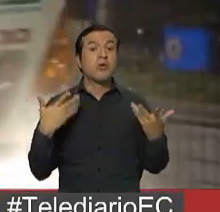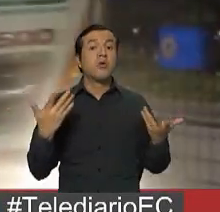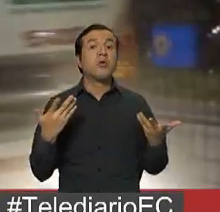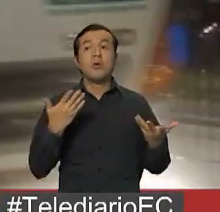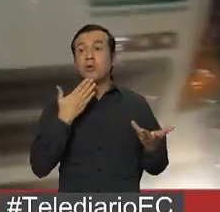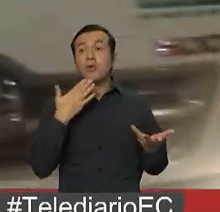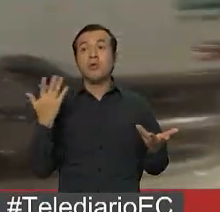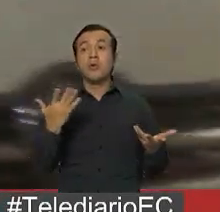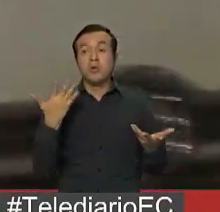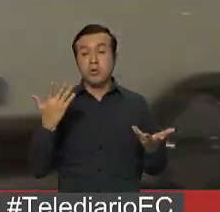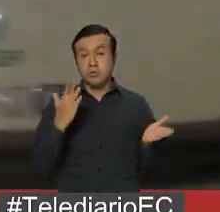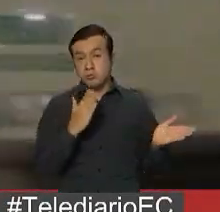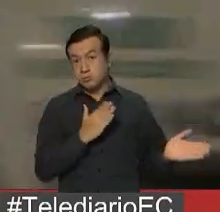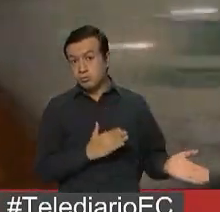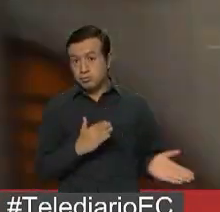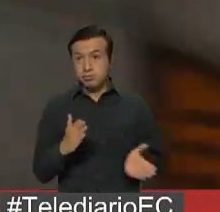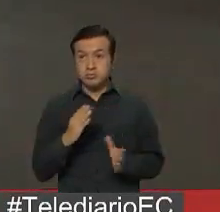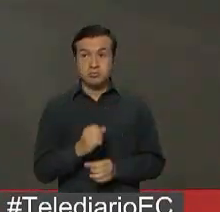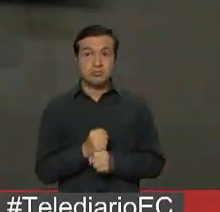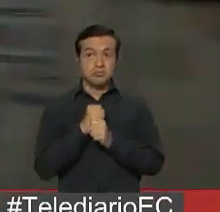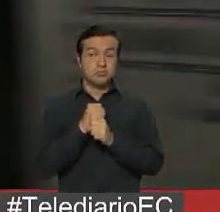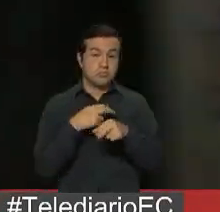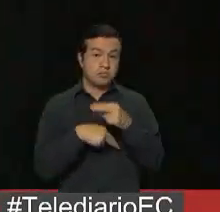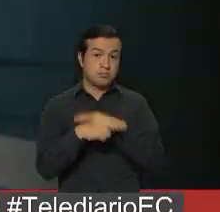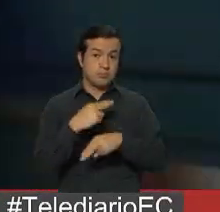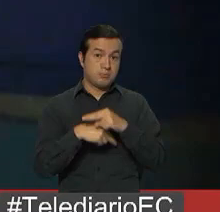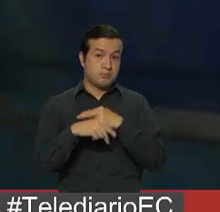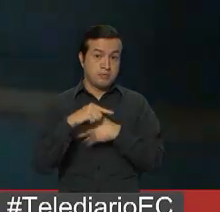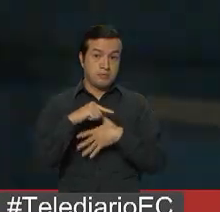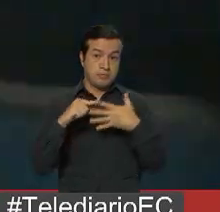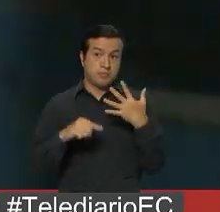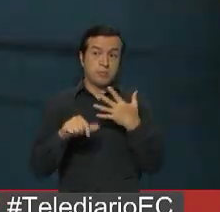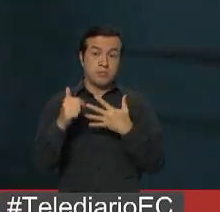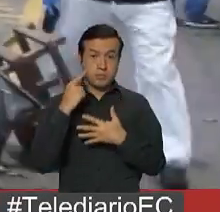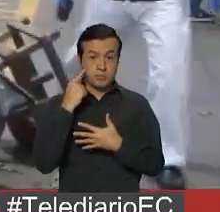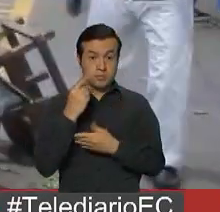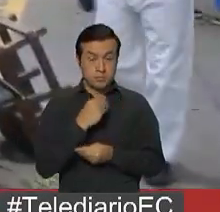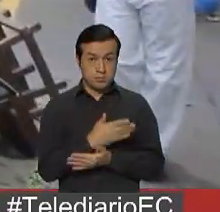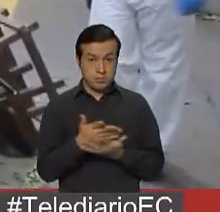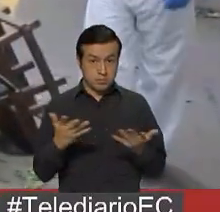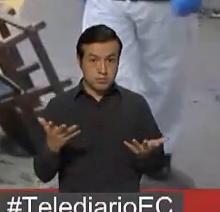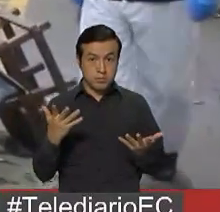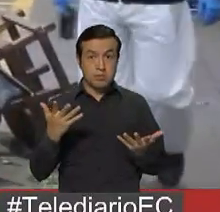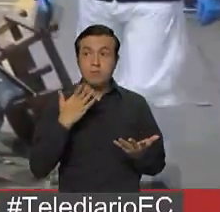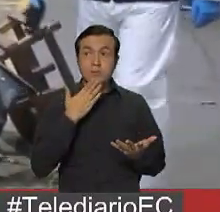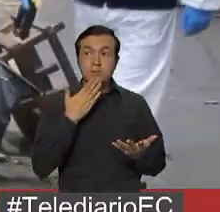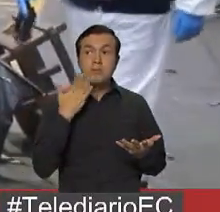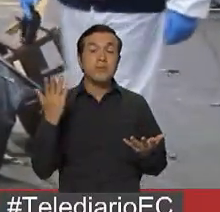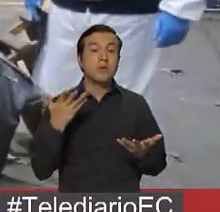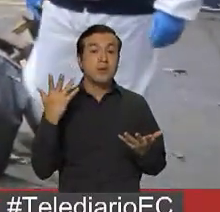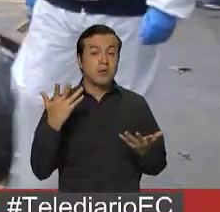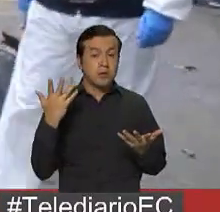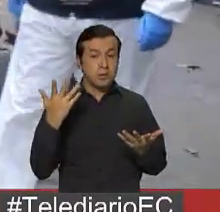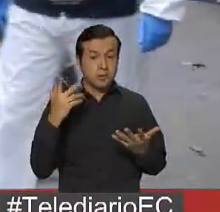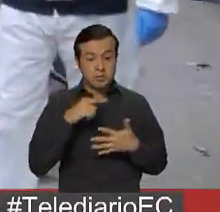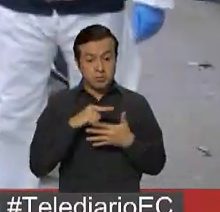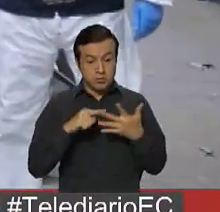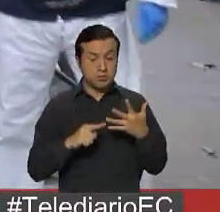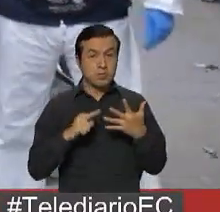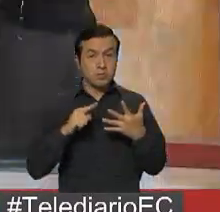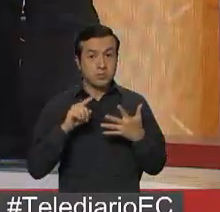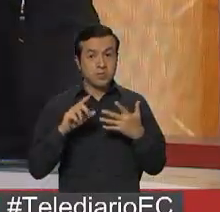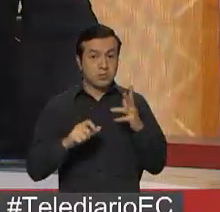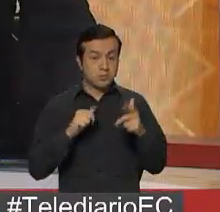operativos además garantizan la seguridad de los comerciantes en otros momentos víctimas de la delincuencia a lejanos medios